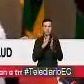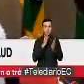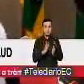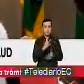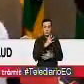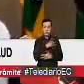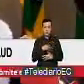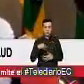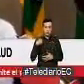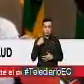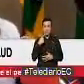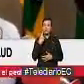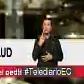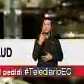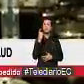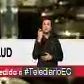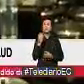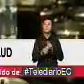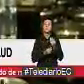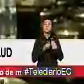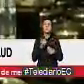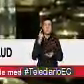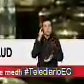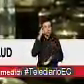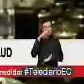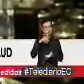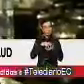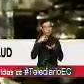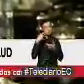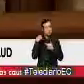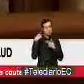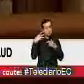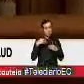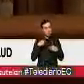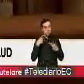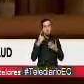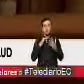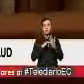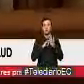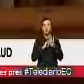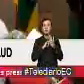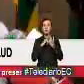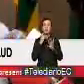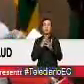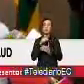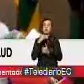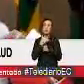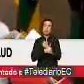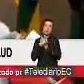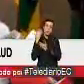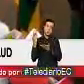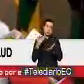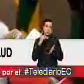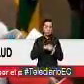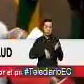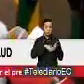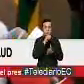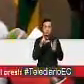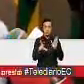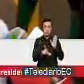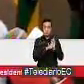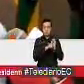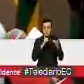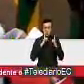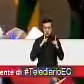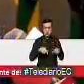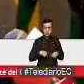Gabriela Rivadeneira manifestó que lo adecuado era que el Estado asume esas tareas para evitar la dependencia de la importación. Después de aprobación del Código Orgánico de